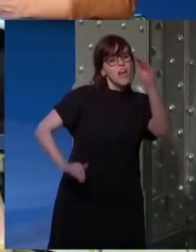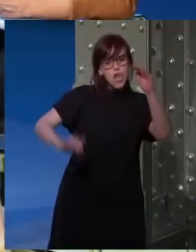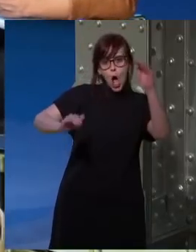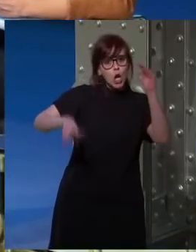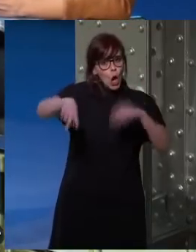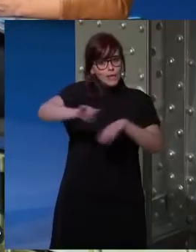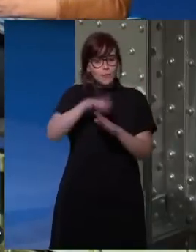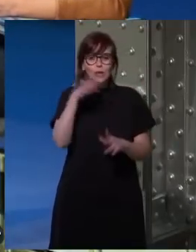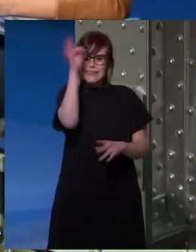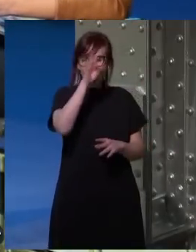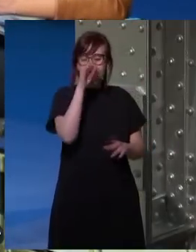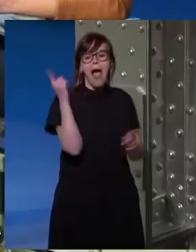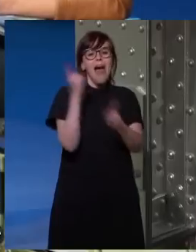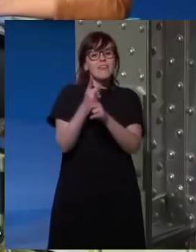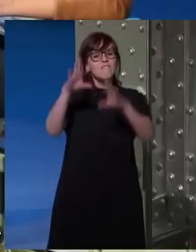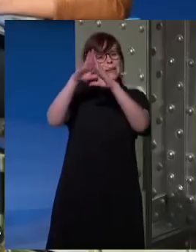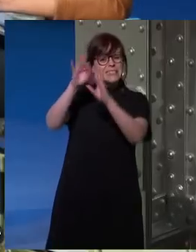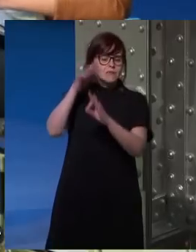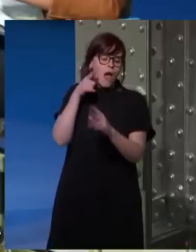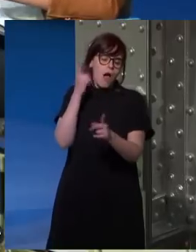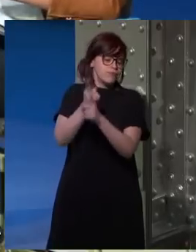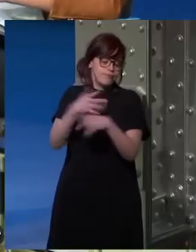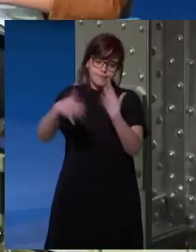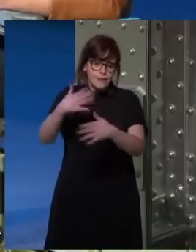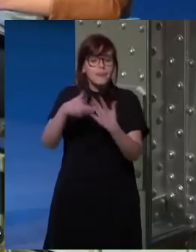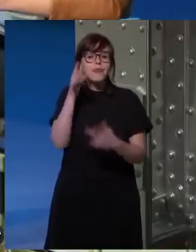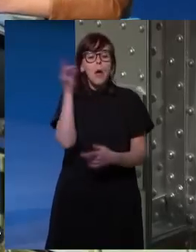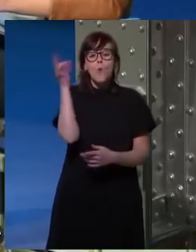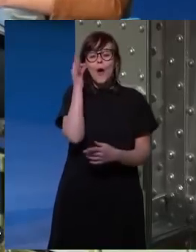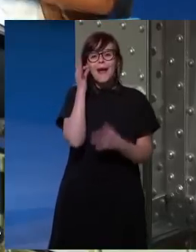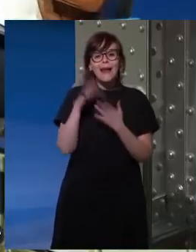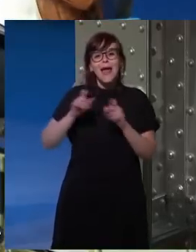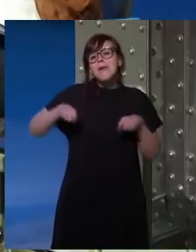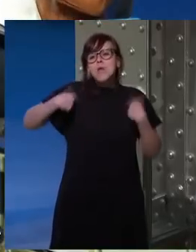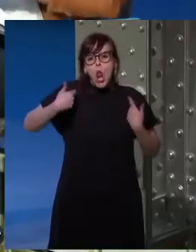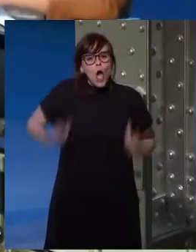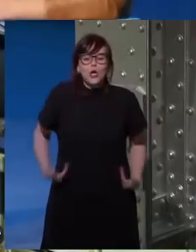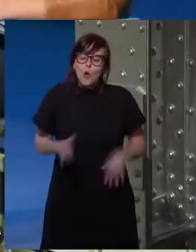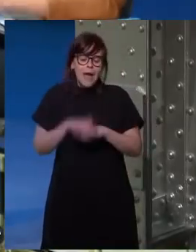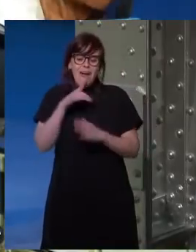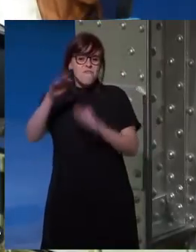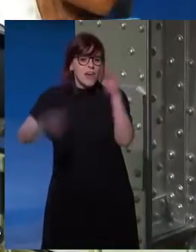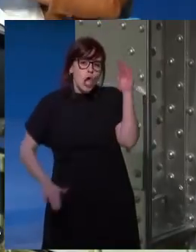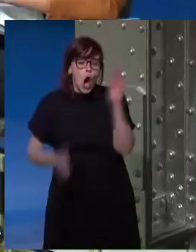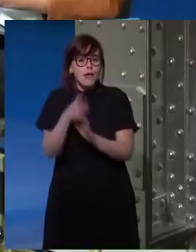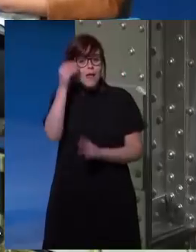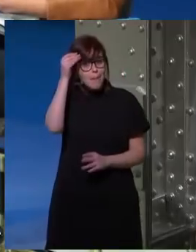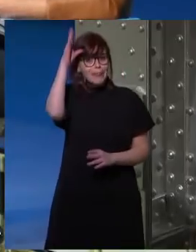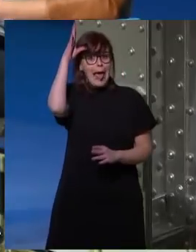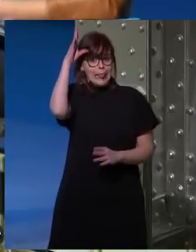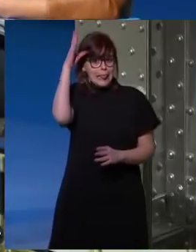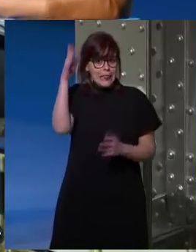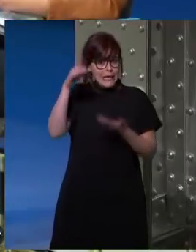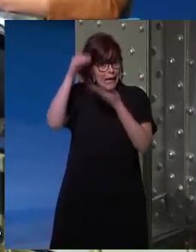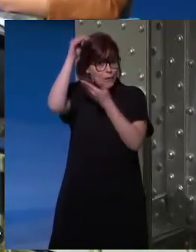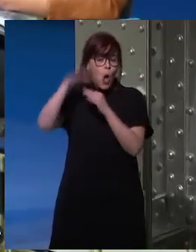teorías antifeministas de la época, ¿no? Que decían, bueno, son inferiores biológicamente y tienen menor capacidad intelectual. No es que lo fueran,